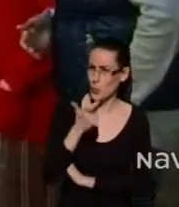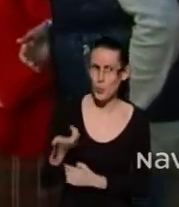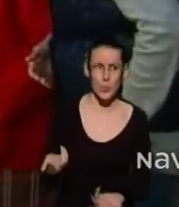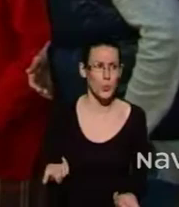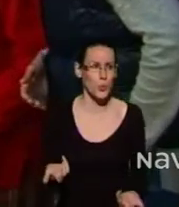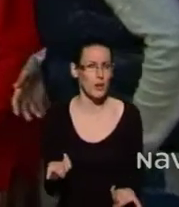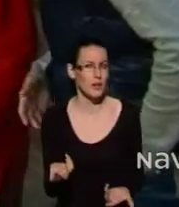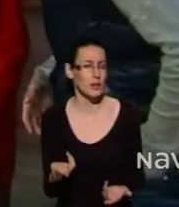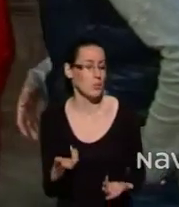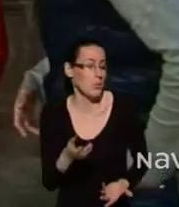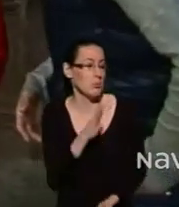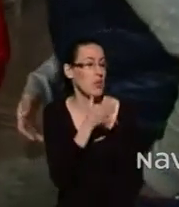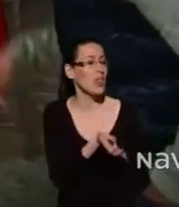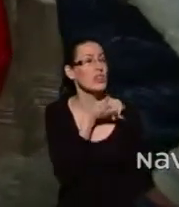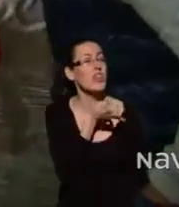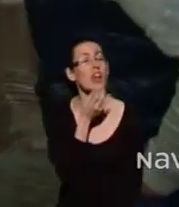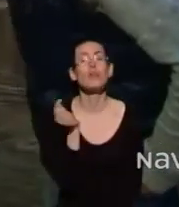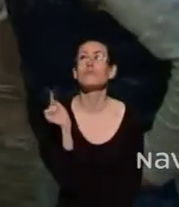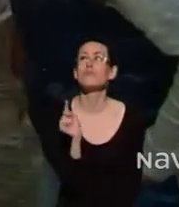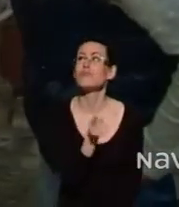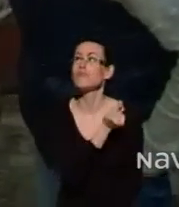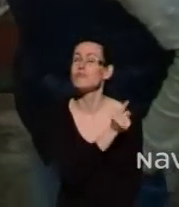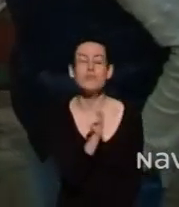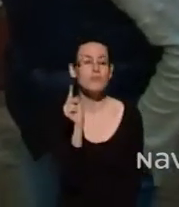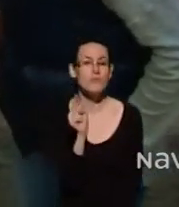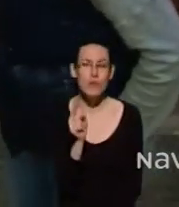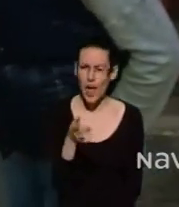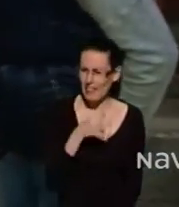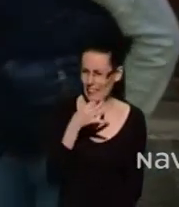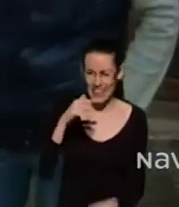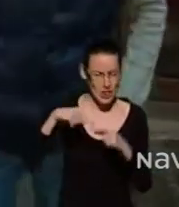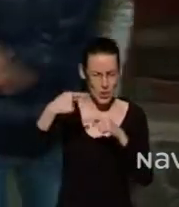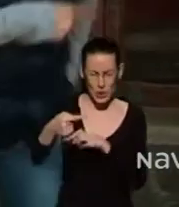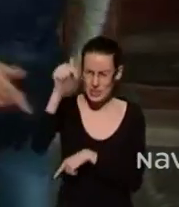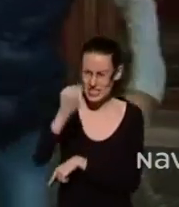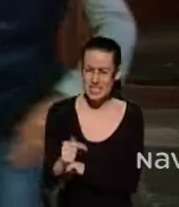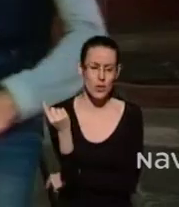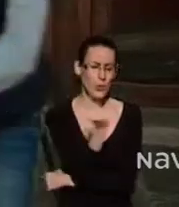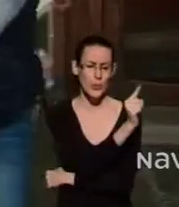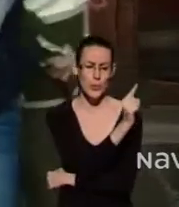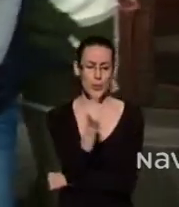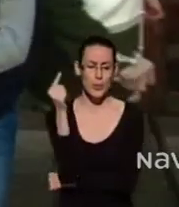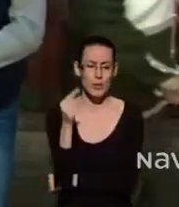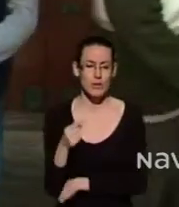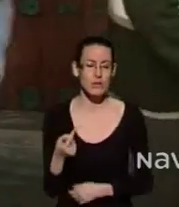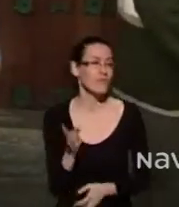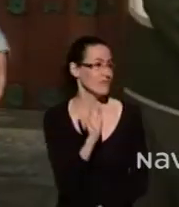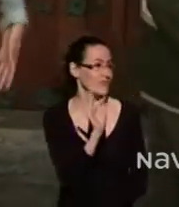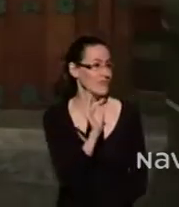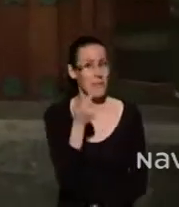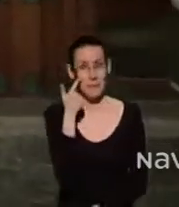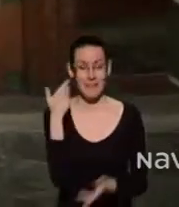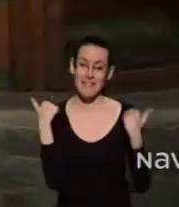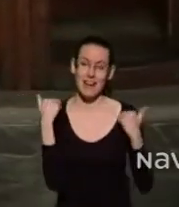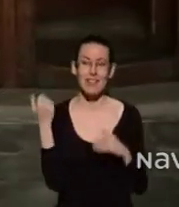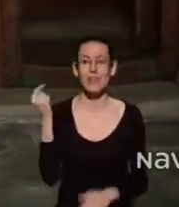Pero aquí nos pasamos la tarde. Ah, ¿venís todas las tardes aquí? Todas las tardes. Y venga a dar paseos. Pues venga, vamos haciendo un poco de ejercicio.